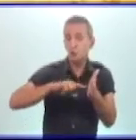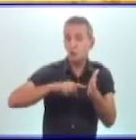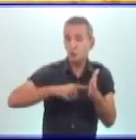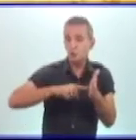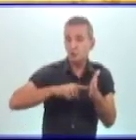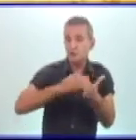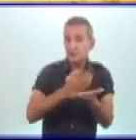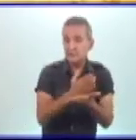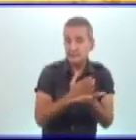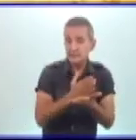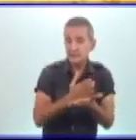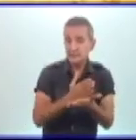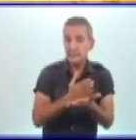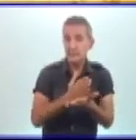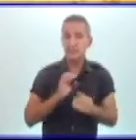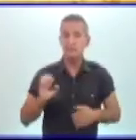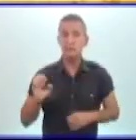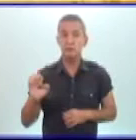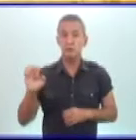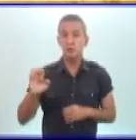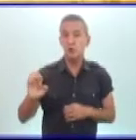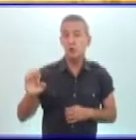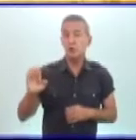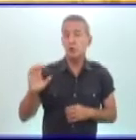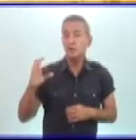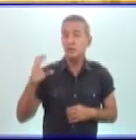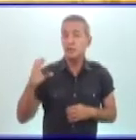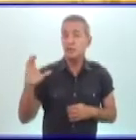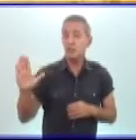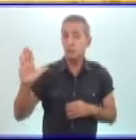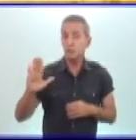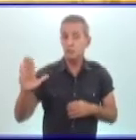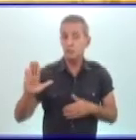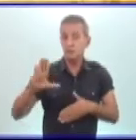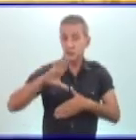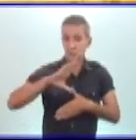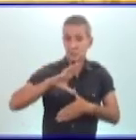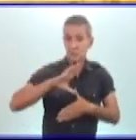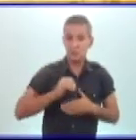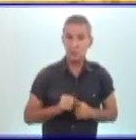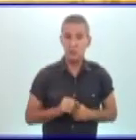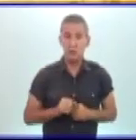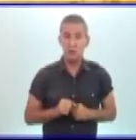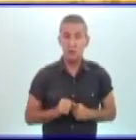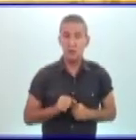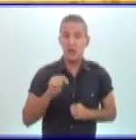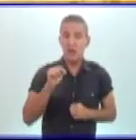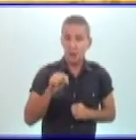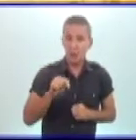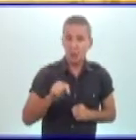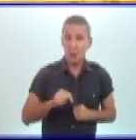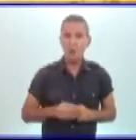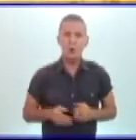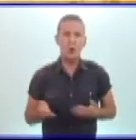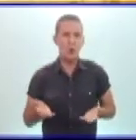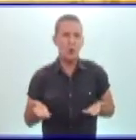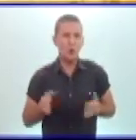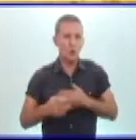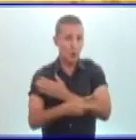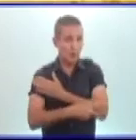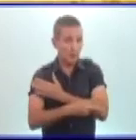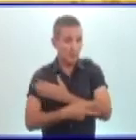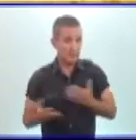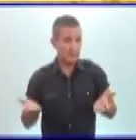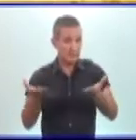invertido el desarrollo y es precisamente el norte el de mayor desarrollo con países como Estados Unidos y Canadá. Para entender esas ideas,